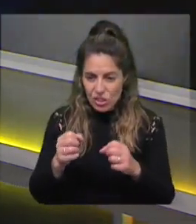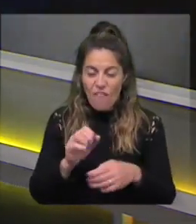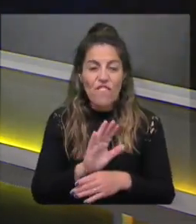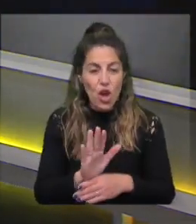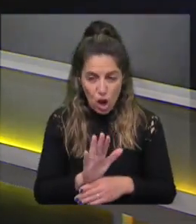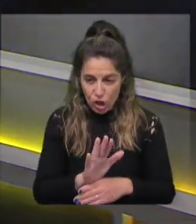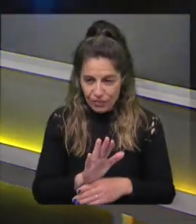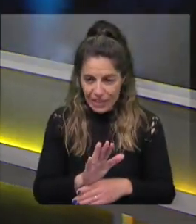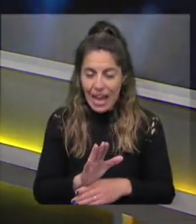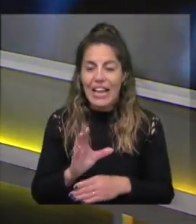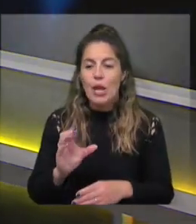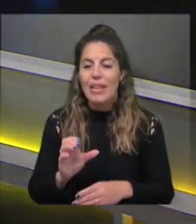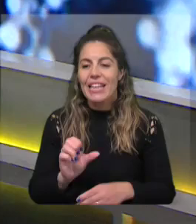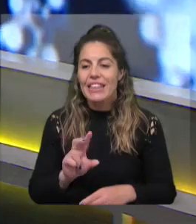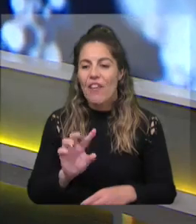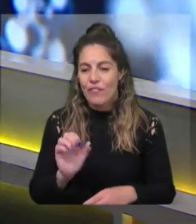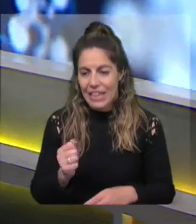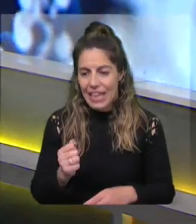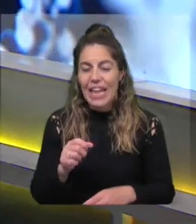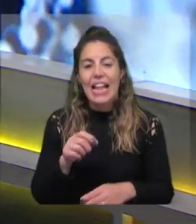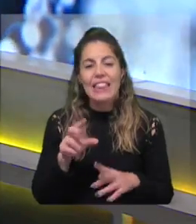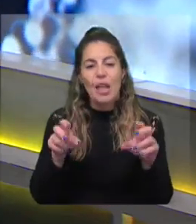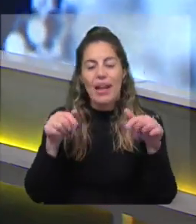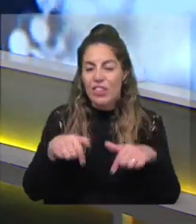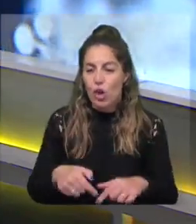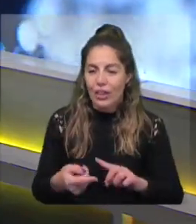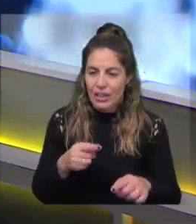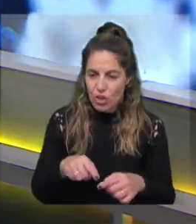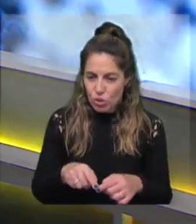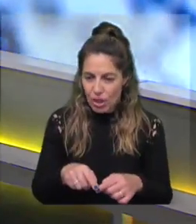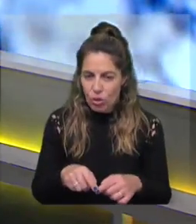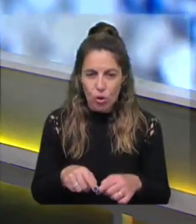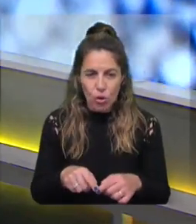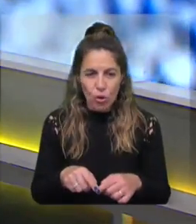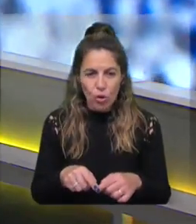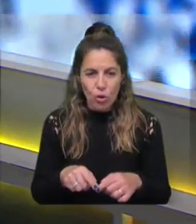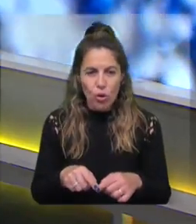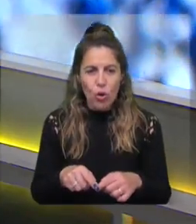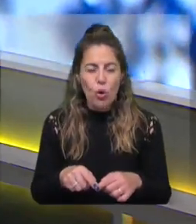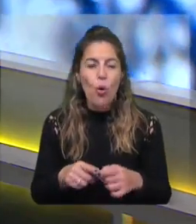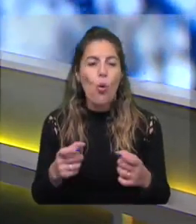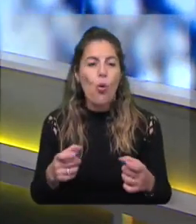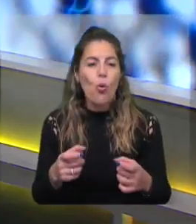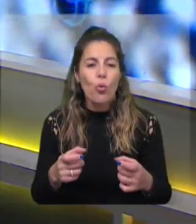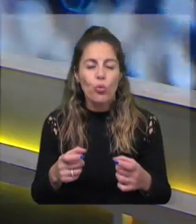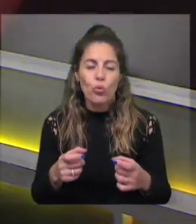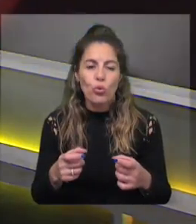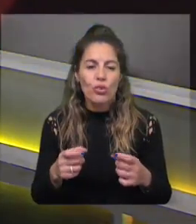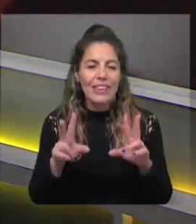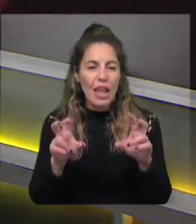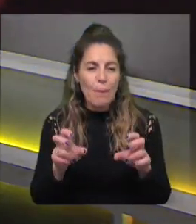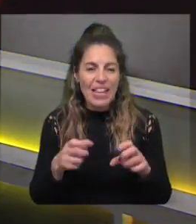doctor Clemente Estable, y el tema de hoy tiene que ver con un monólogo científico sobre